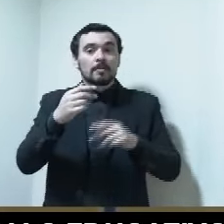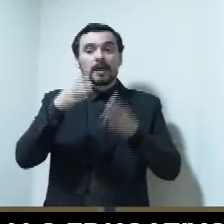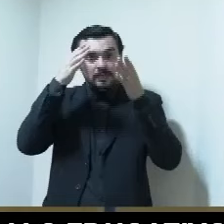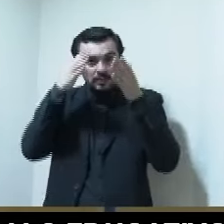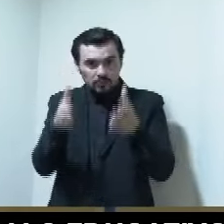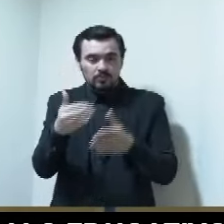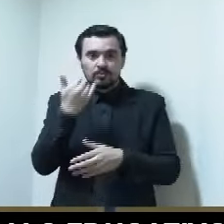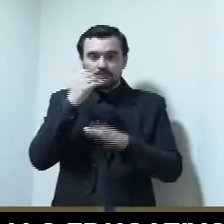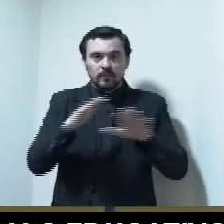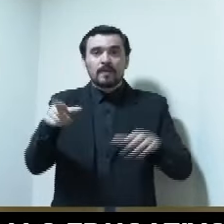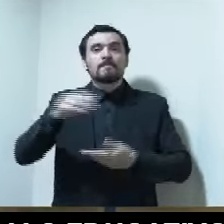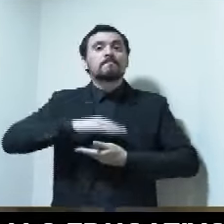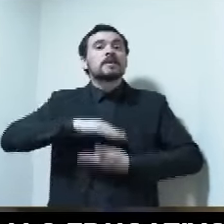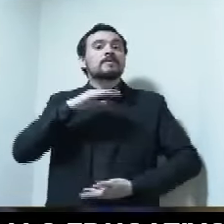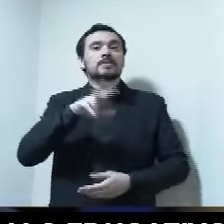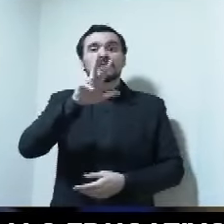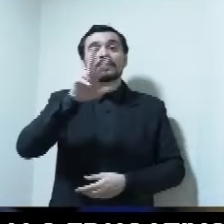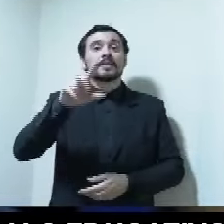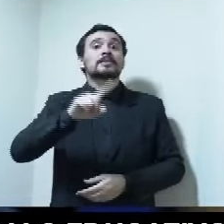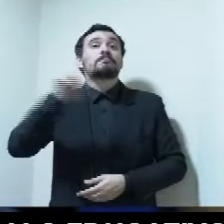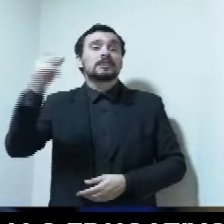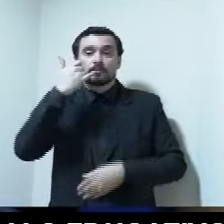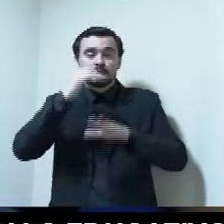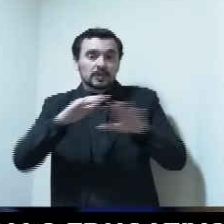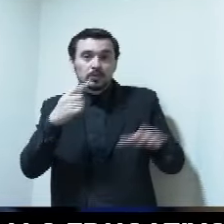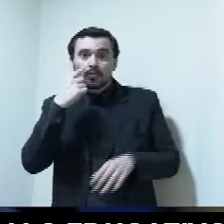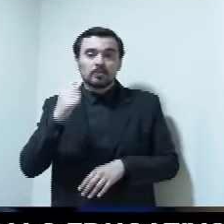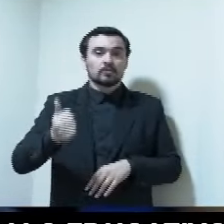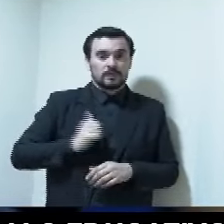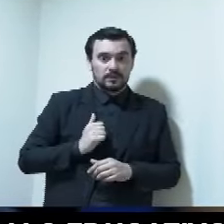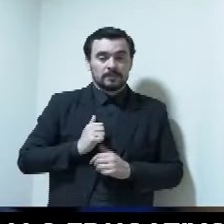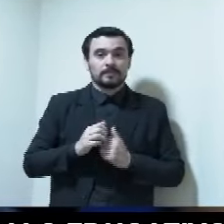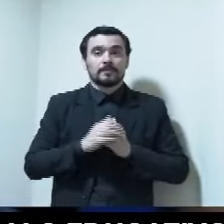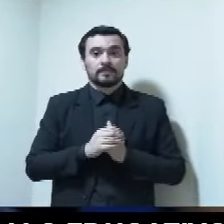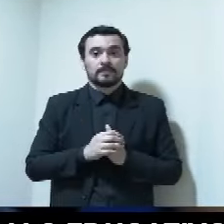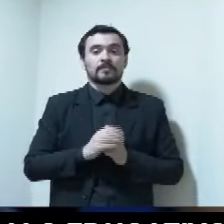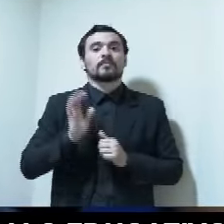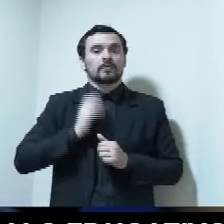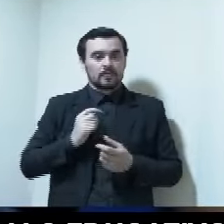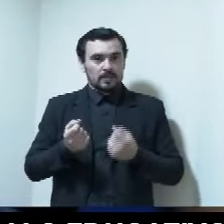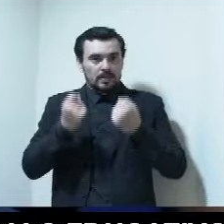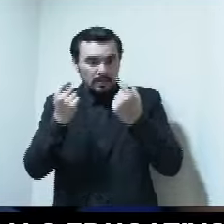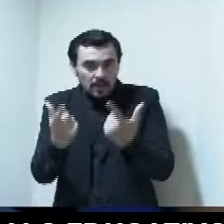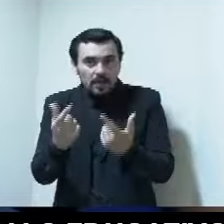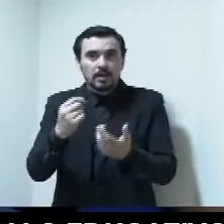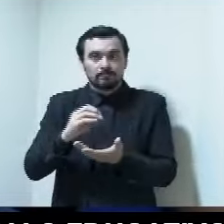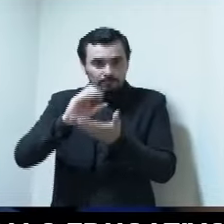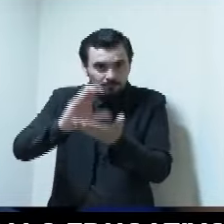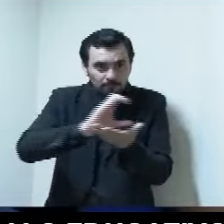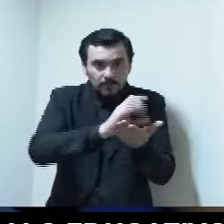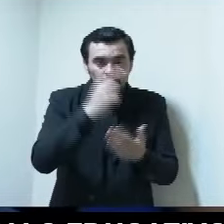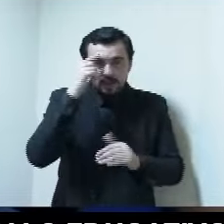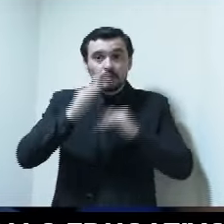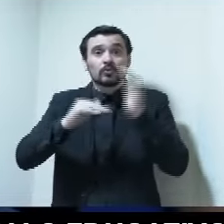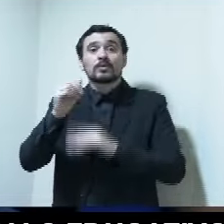Integral, beneficiando a más de 33 mil niños y niñas en todo el país. Hemos garantizado recursos para construir y sostener más